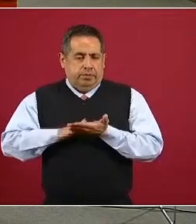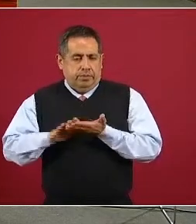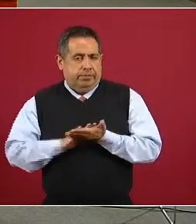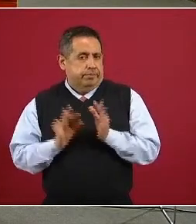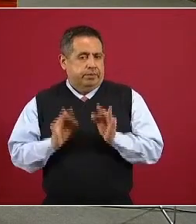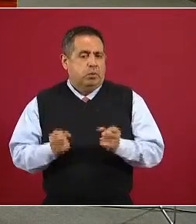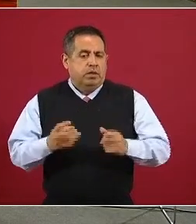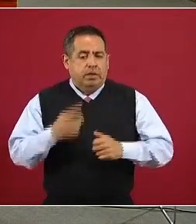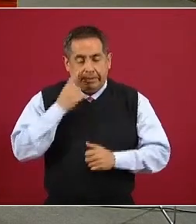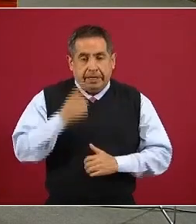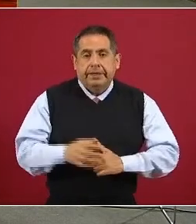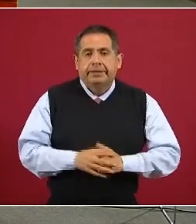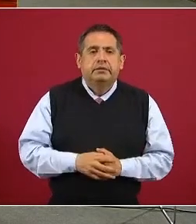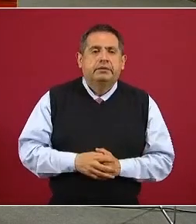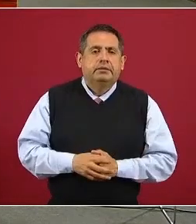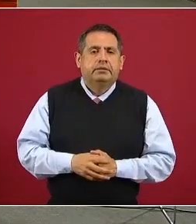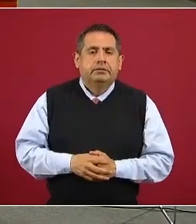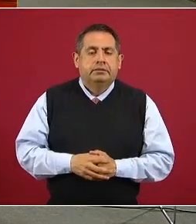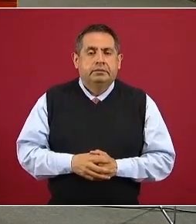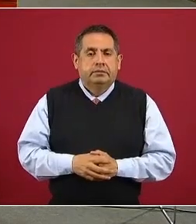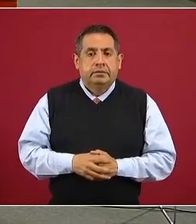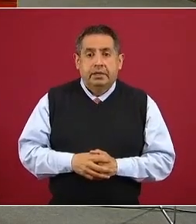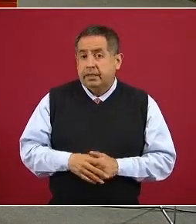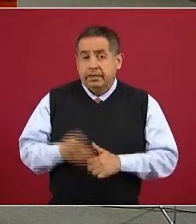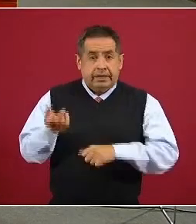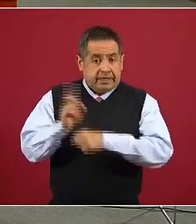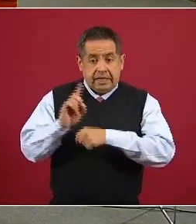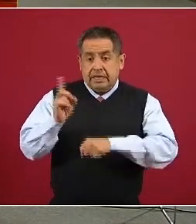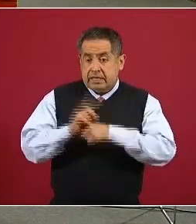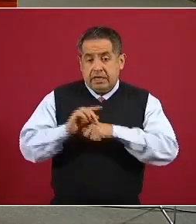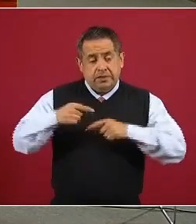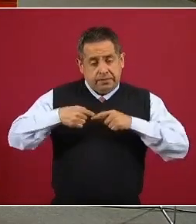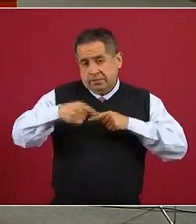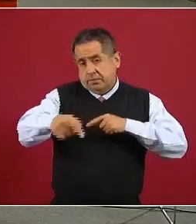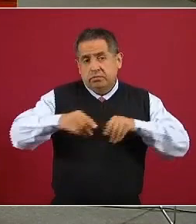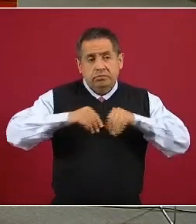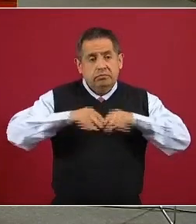Entonces, decirles muy rápidamente, todos los días vamos a ir hablando de los